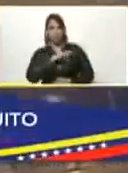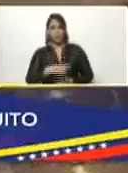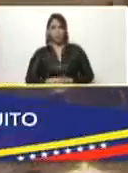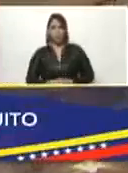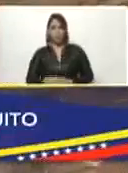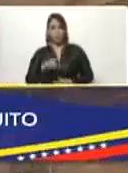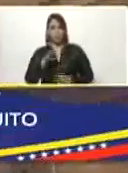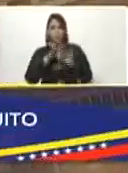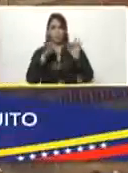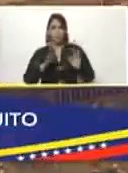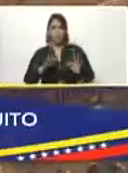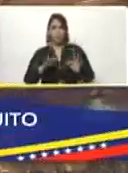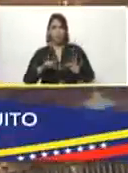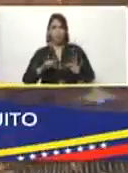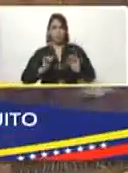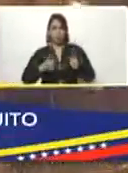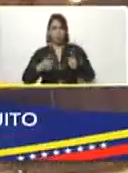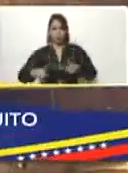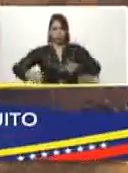esa forma se inicia el combate.